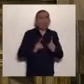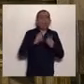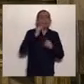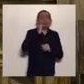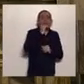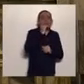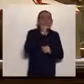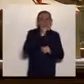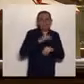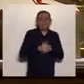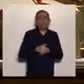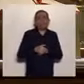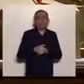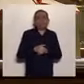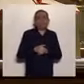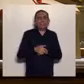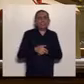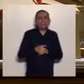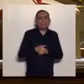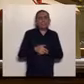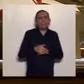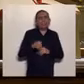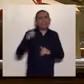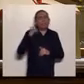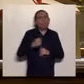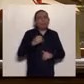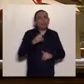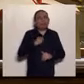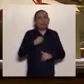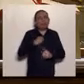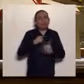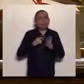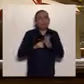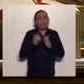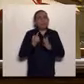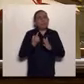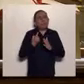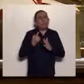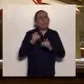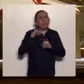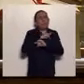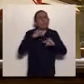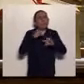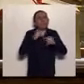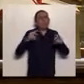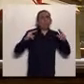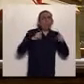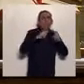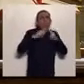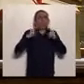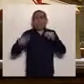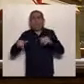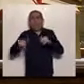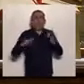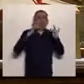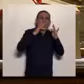avisos prácticos que tienen que ver con la Pastoral Vocacional Buenos Aires, toda la información de los encuentros, ahora son